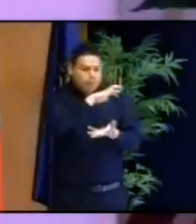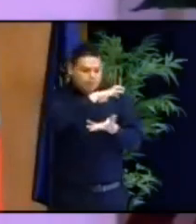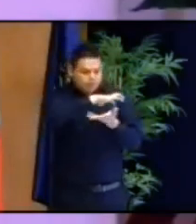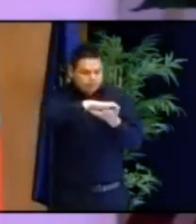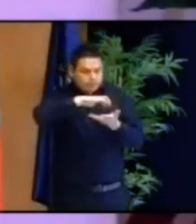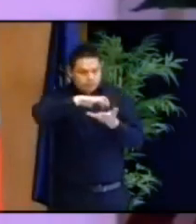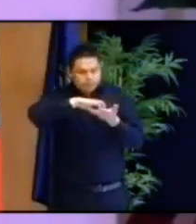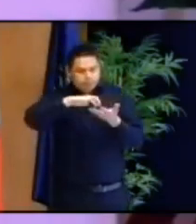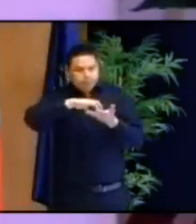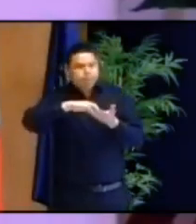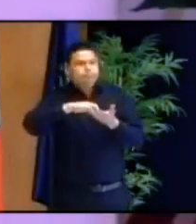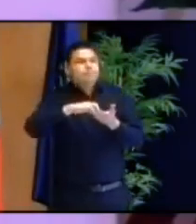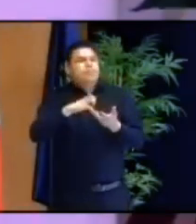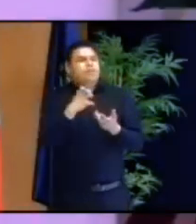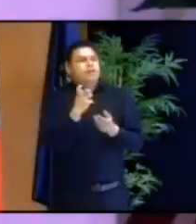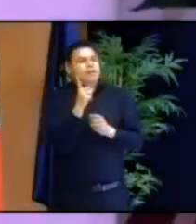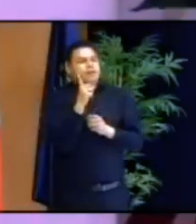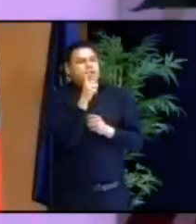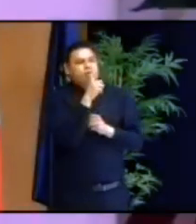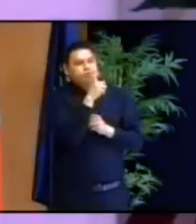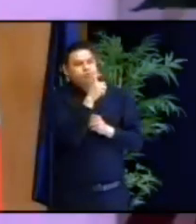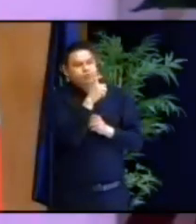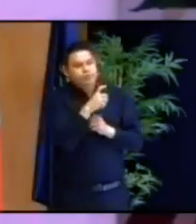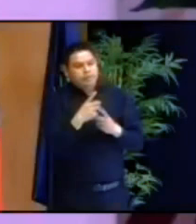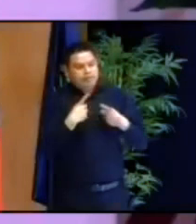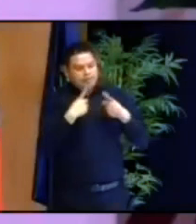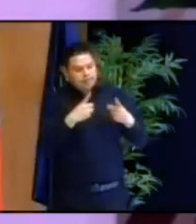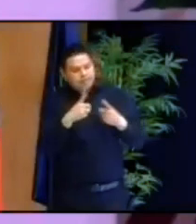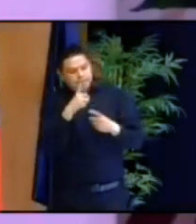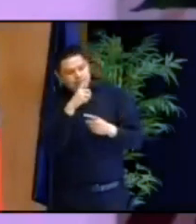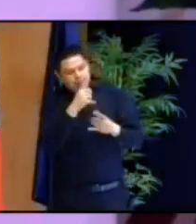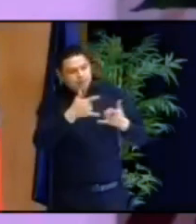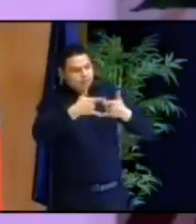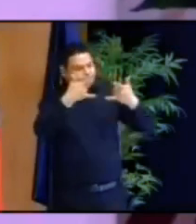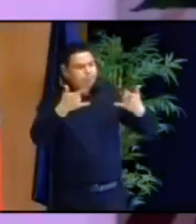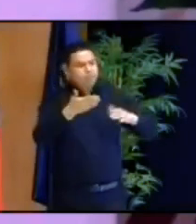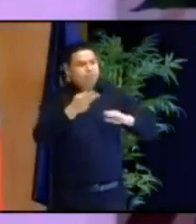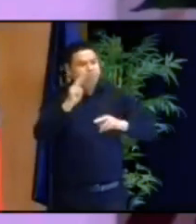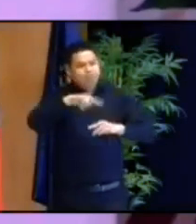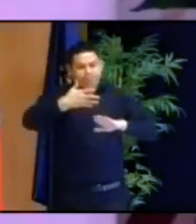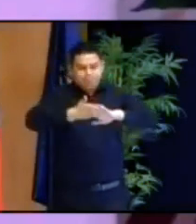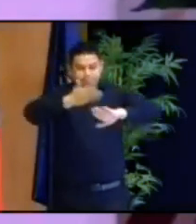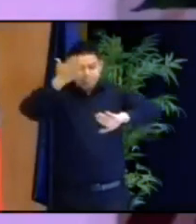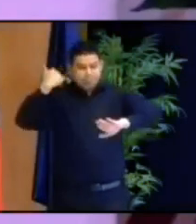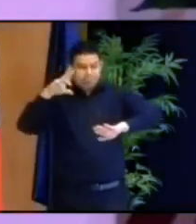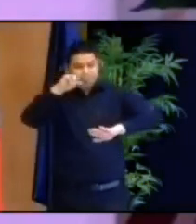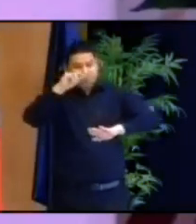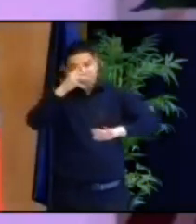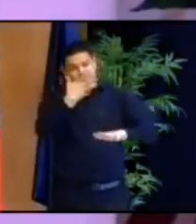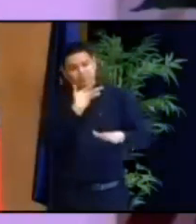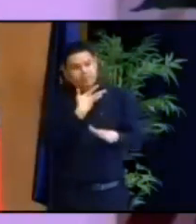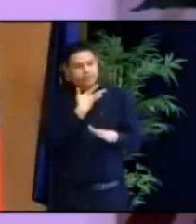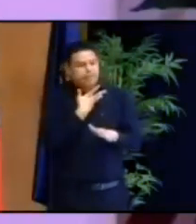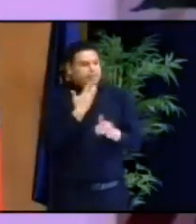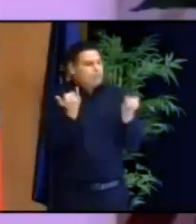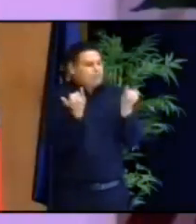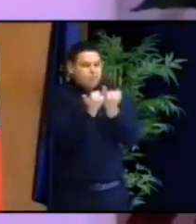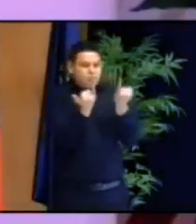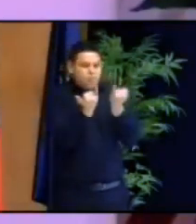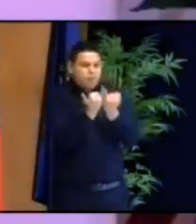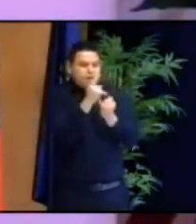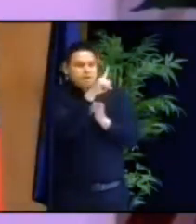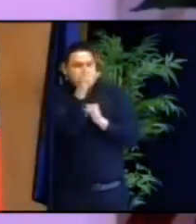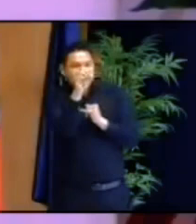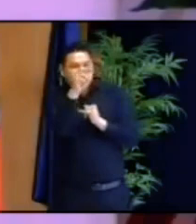goteo, al darle agua a las poblaciones que históricamente no han tenido, de todas maneras la zona metropolitana